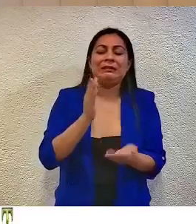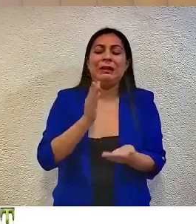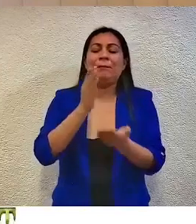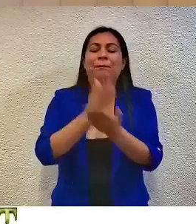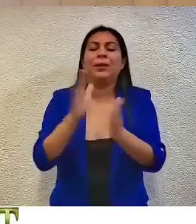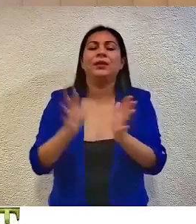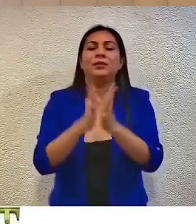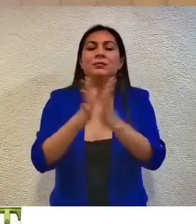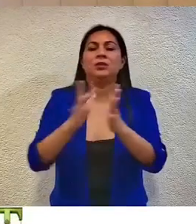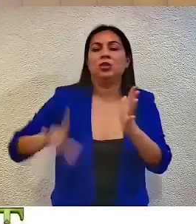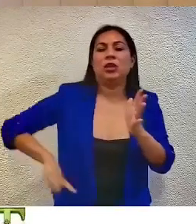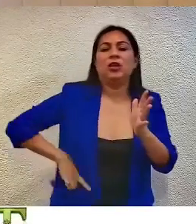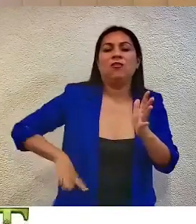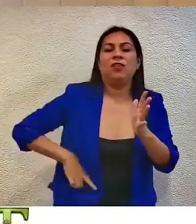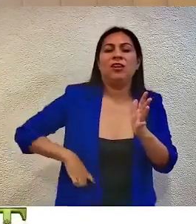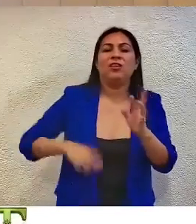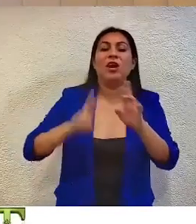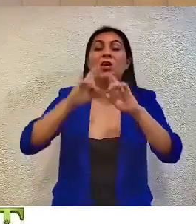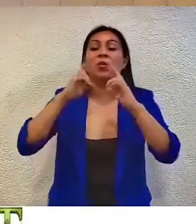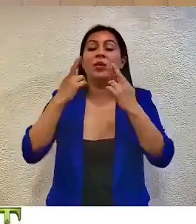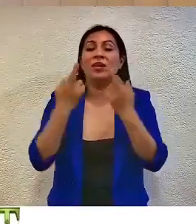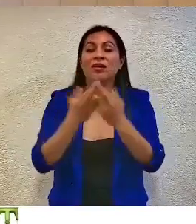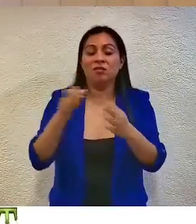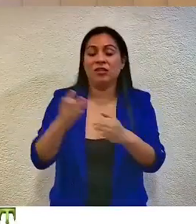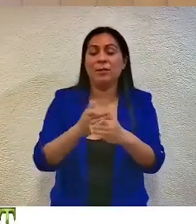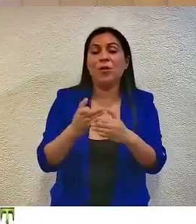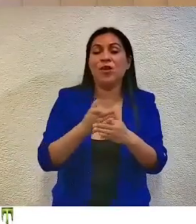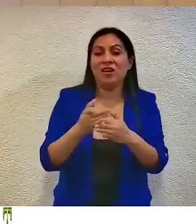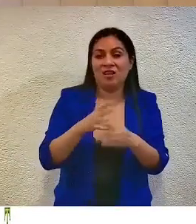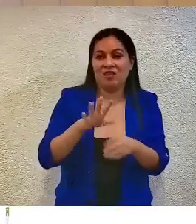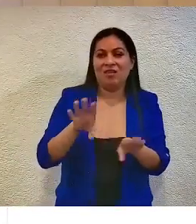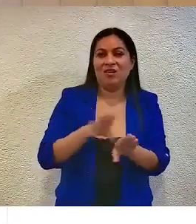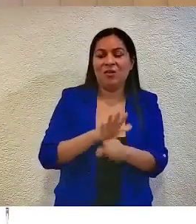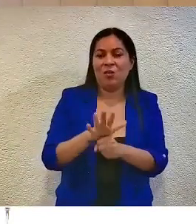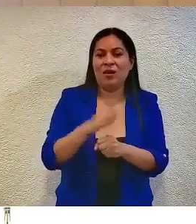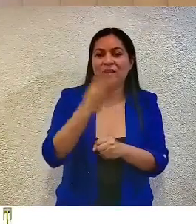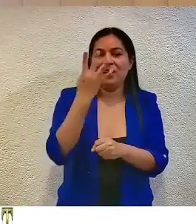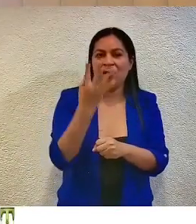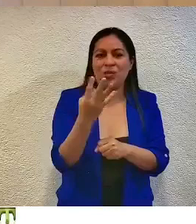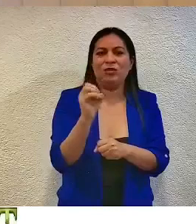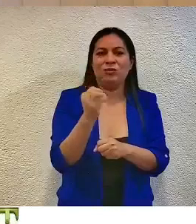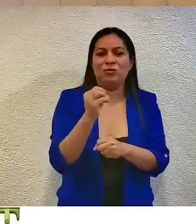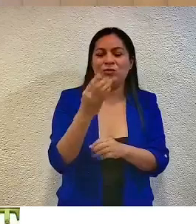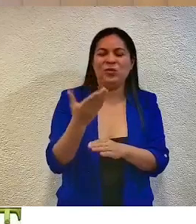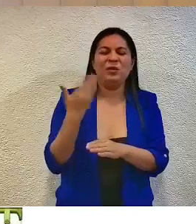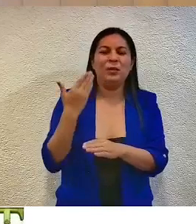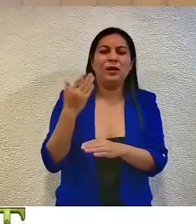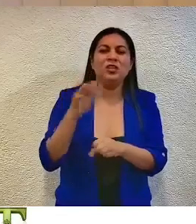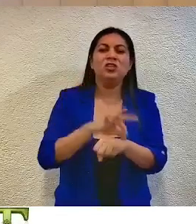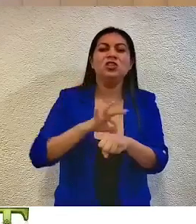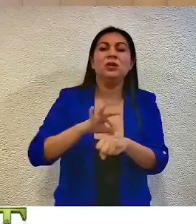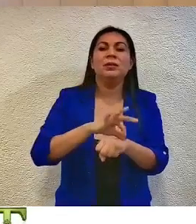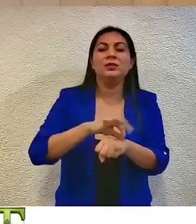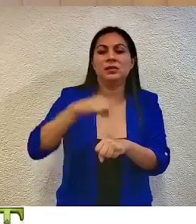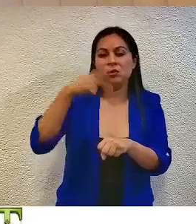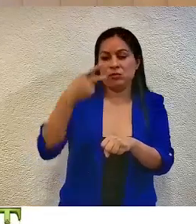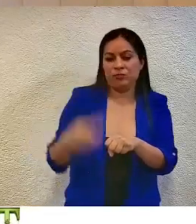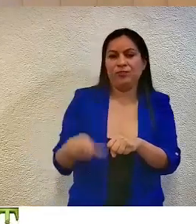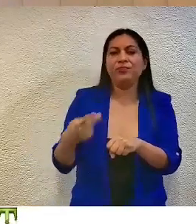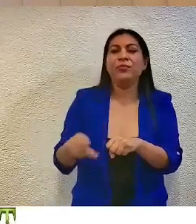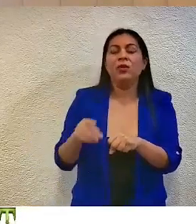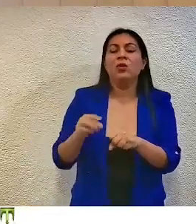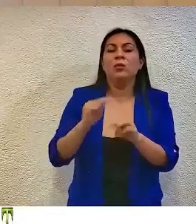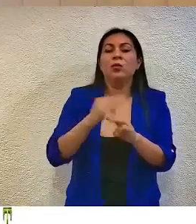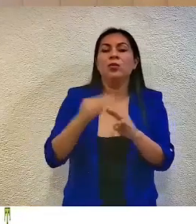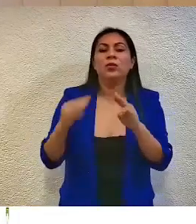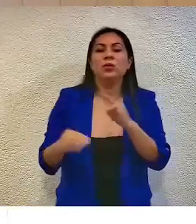del estado de Guerrero a una reunión partidista de Morena, la cual se celebró el 4 de octubre pasado en Chilpancingo de los Bravo, con motivo